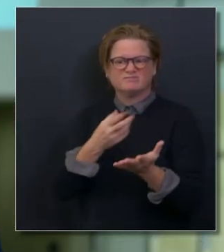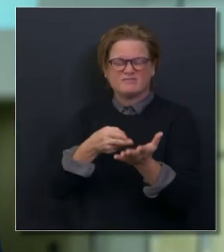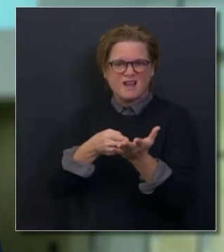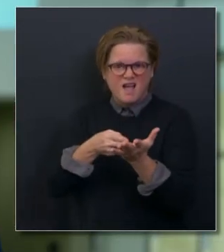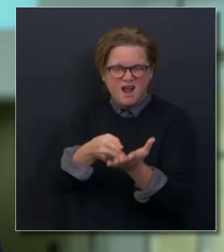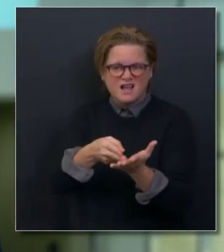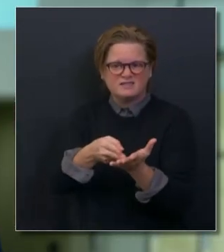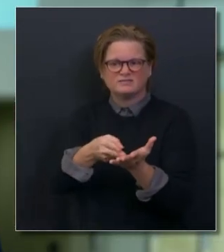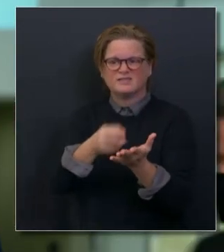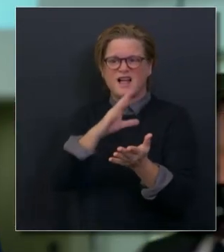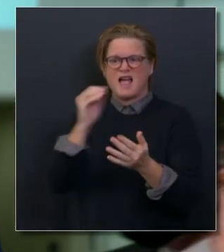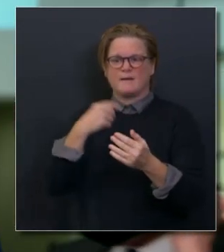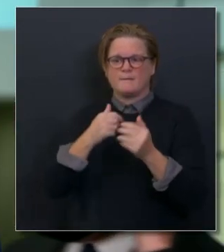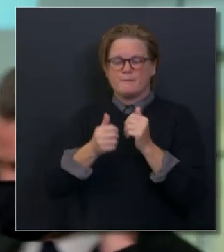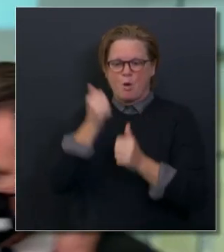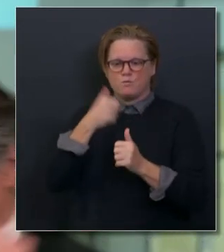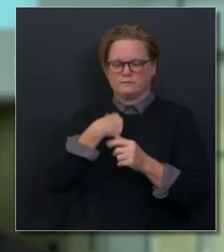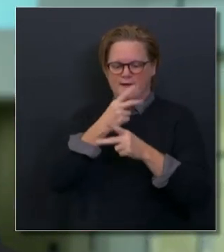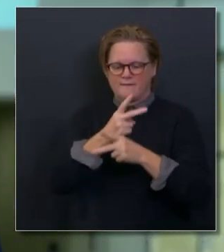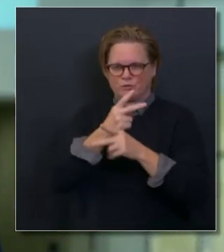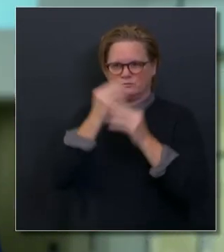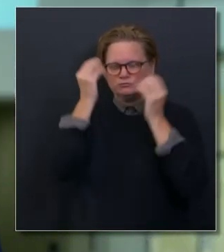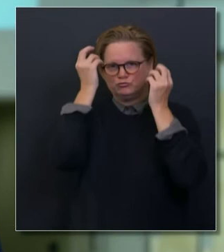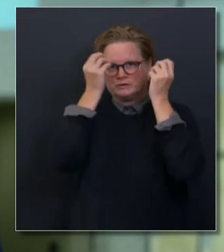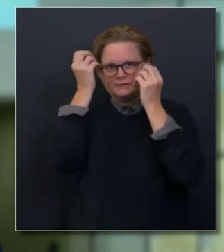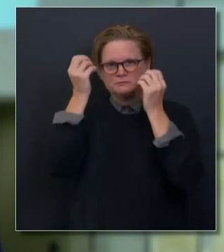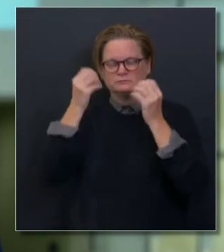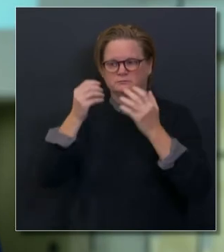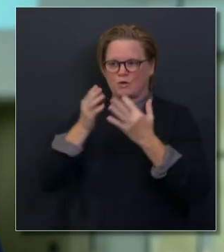y pensamientos.